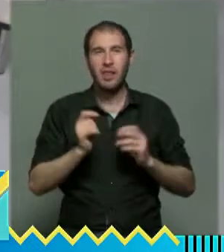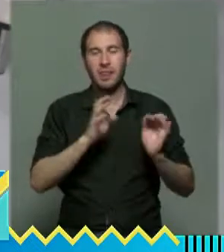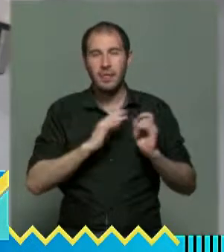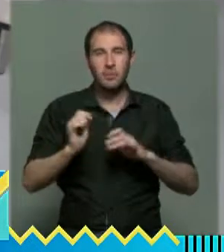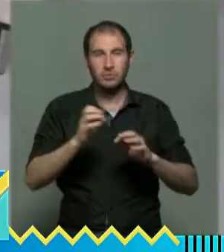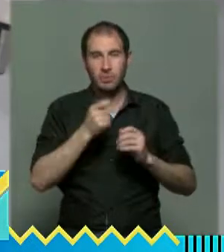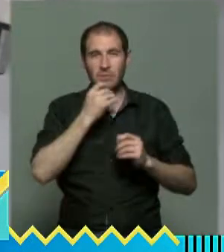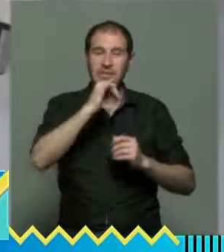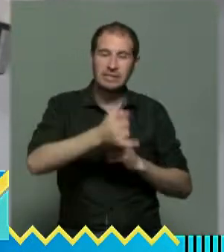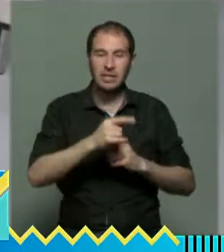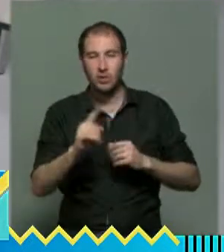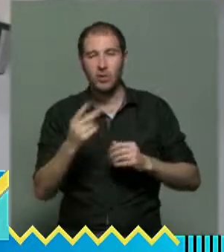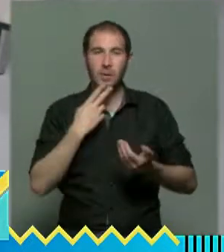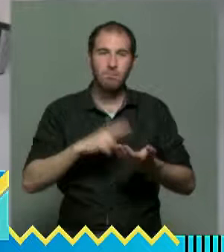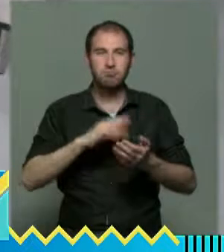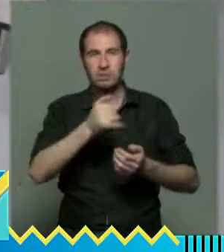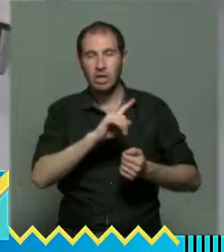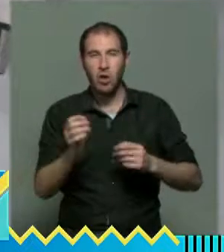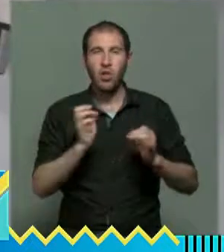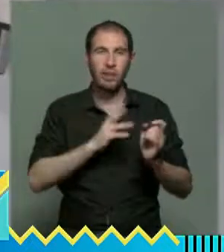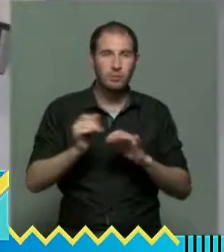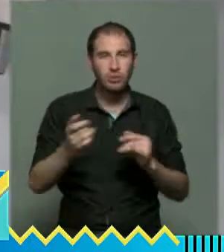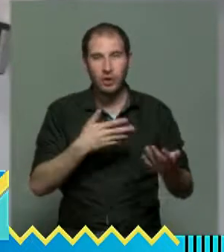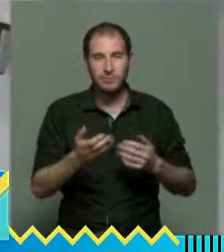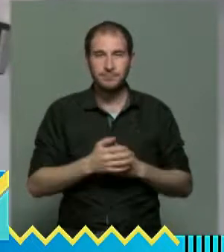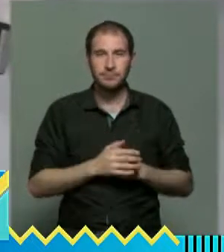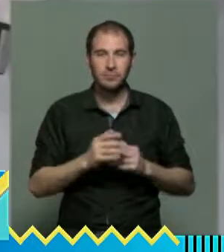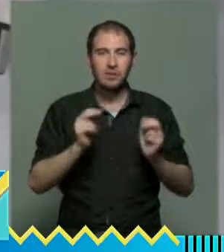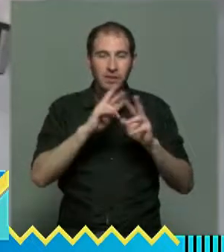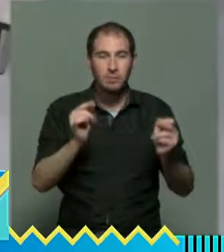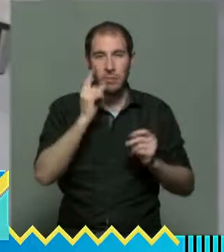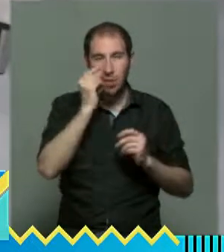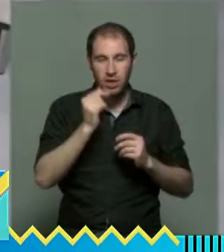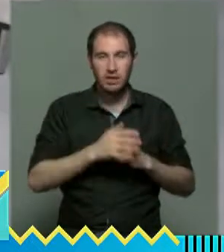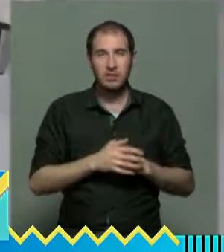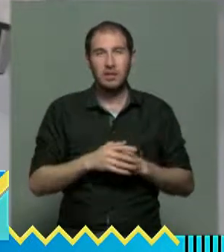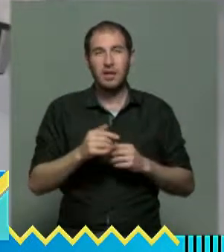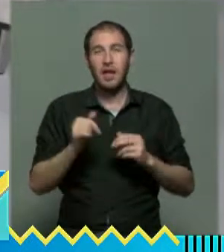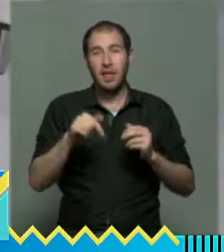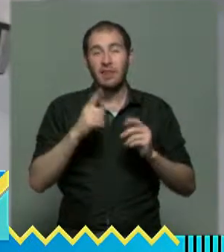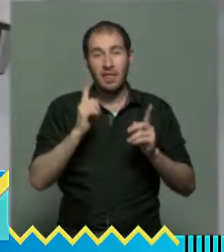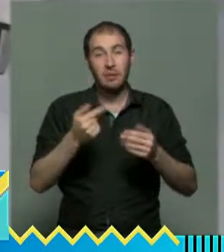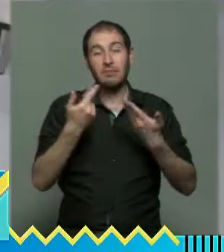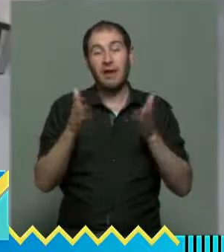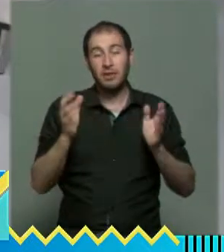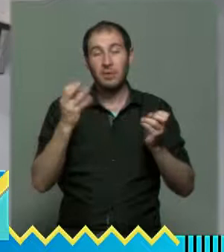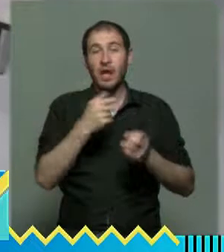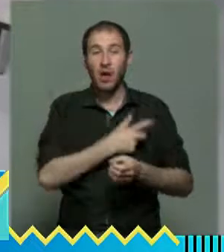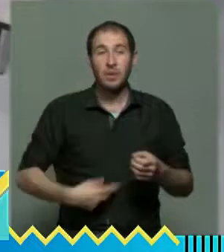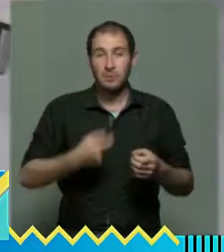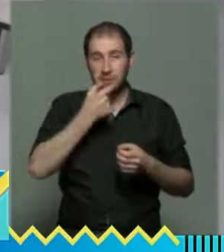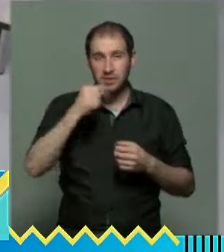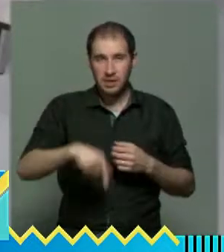es si sí, si no este impuesto, discusiones, el ámbito político, sí, la cancha política también abierta, ¿no? Porque el Ejecutivo